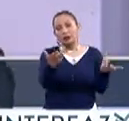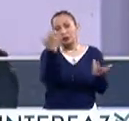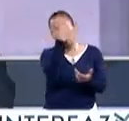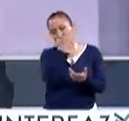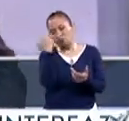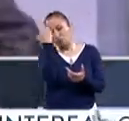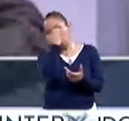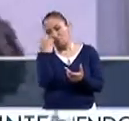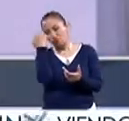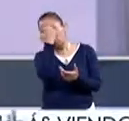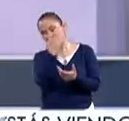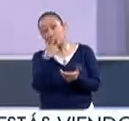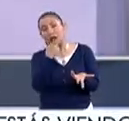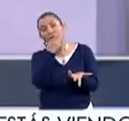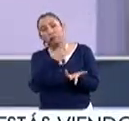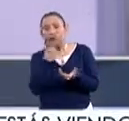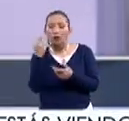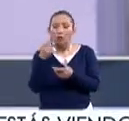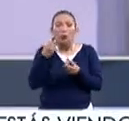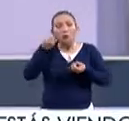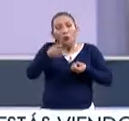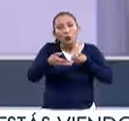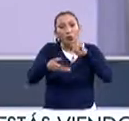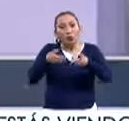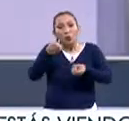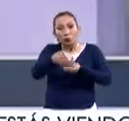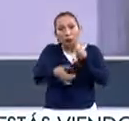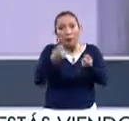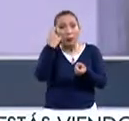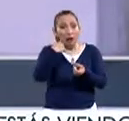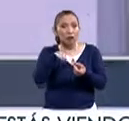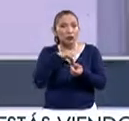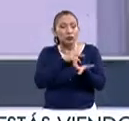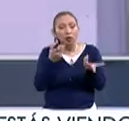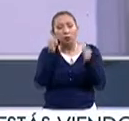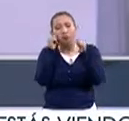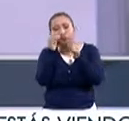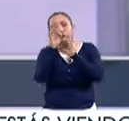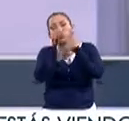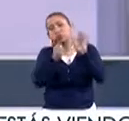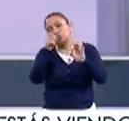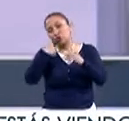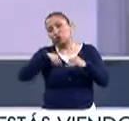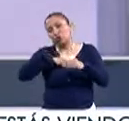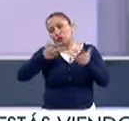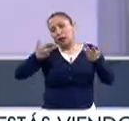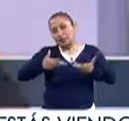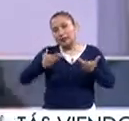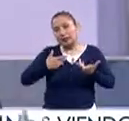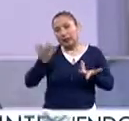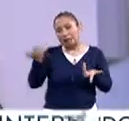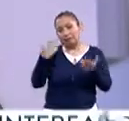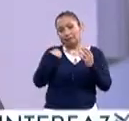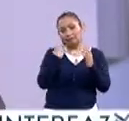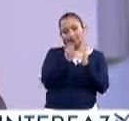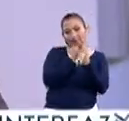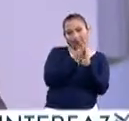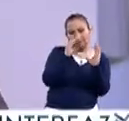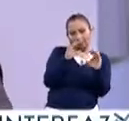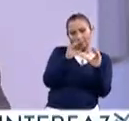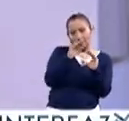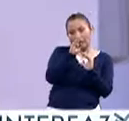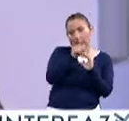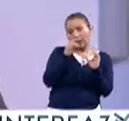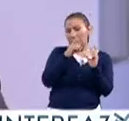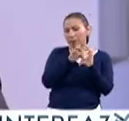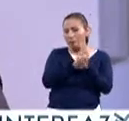diagnósticos necesarios y nos dará esta retroalimentación para nosotros poder atender la parte que nos corresponde que es la pedagógica en